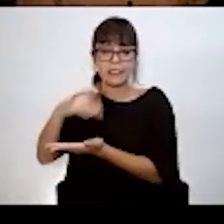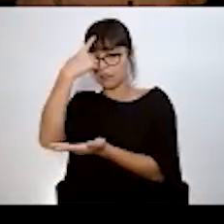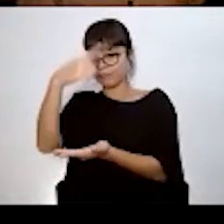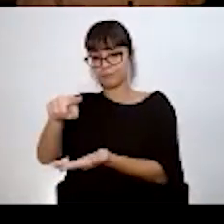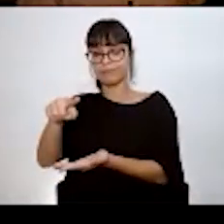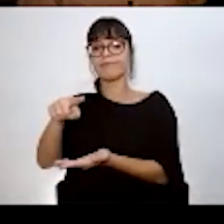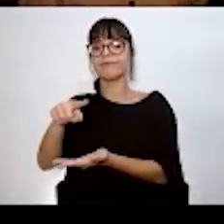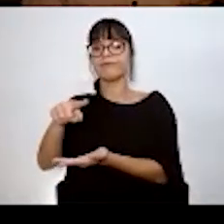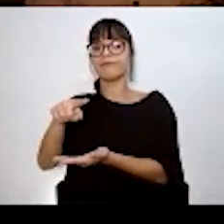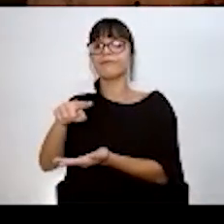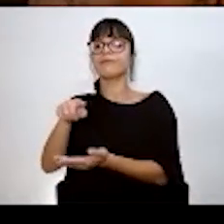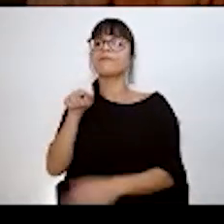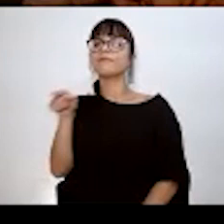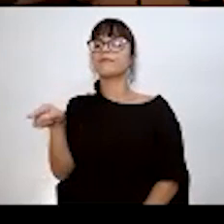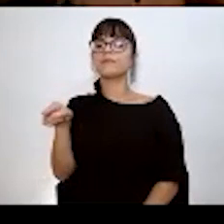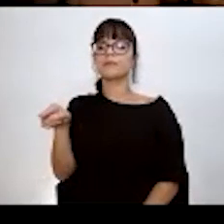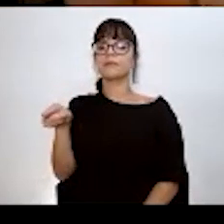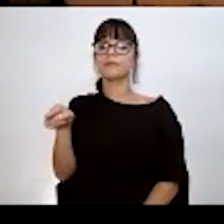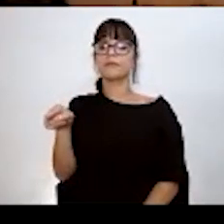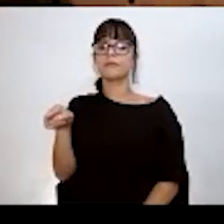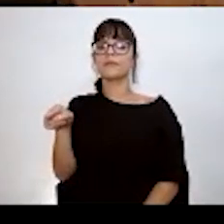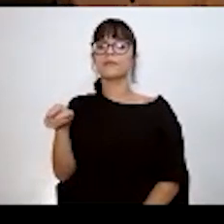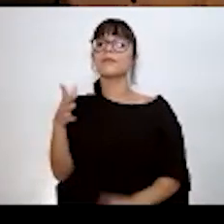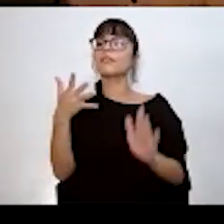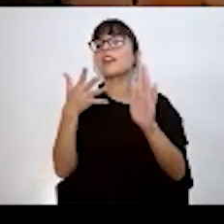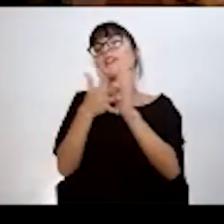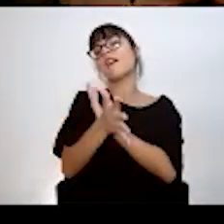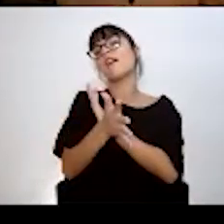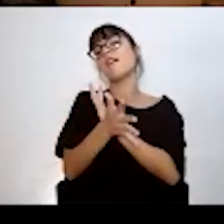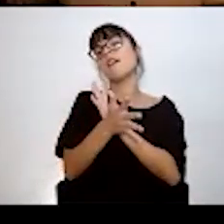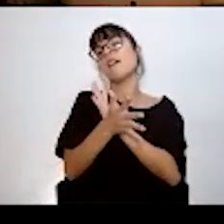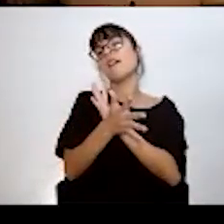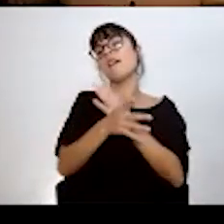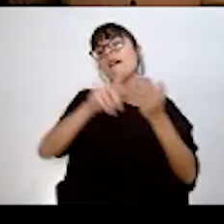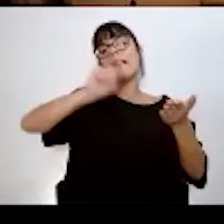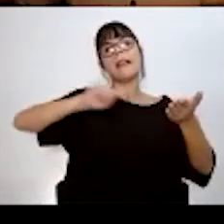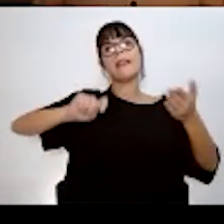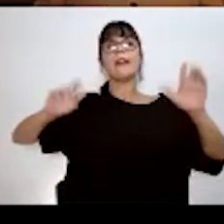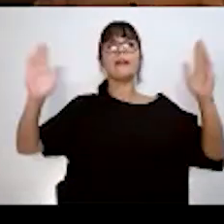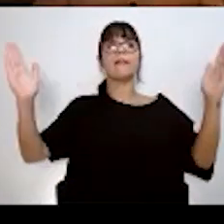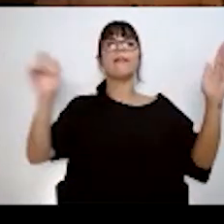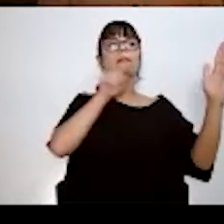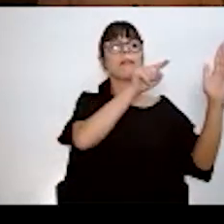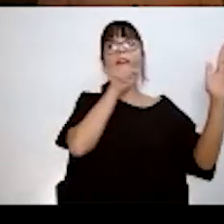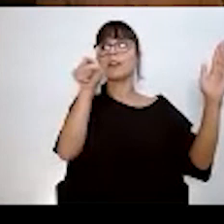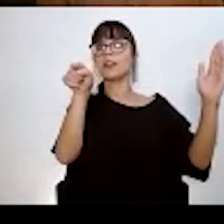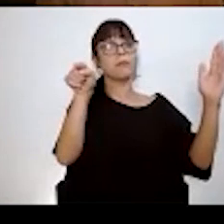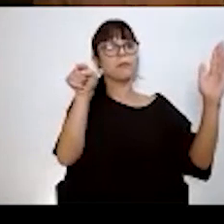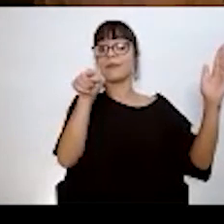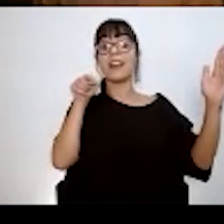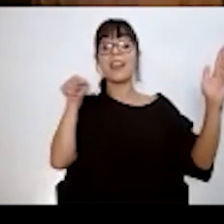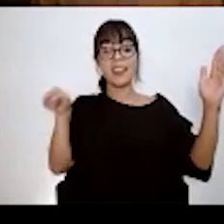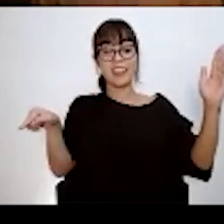constituyen elementos que simplemente nos van a situar un evento en un calendario global, sino que se van a convertir en elementos que van a